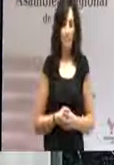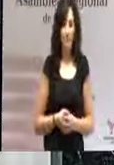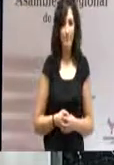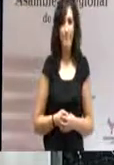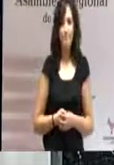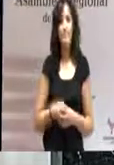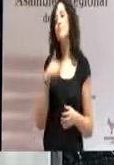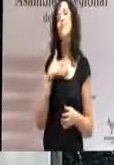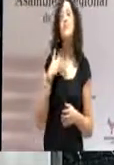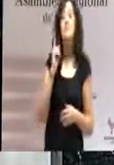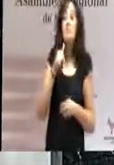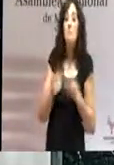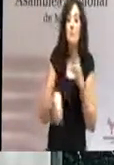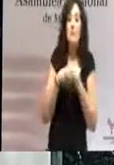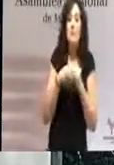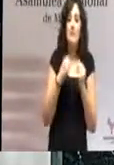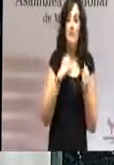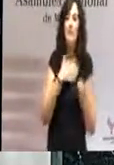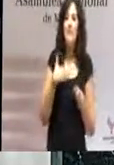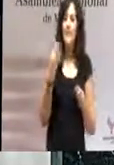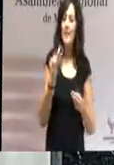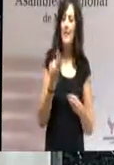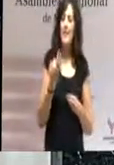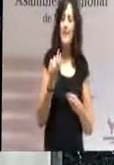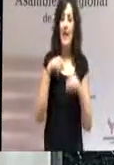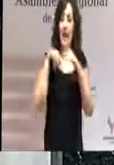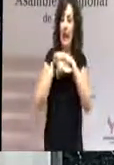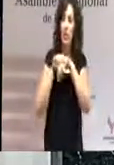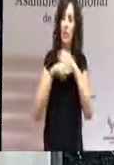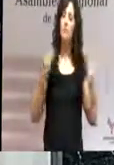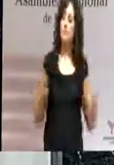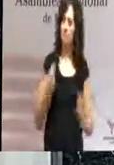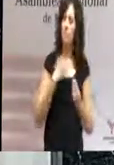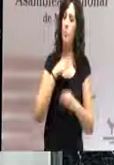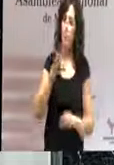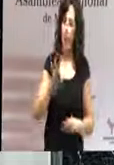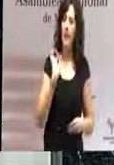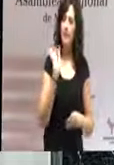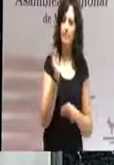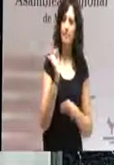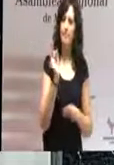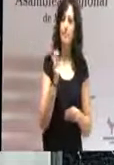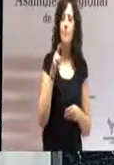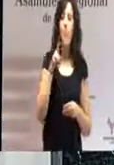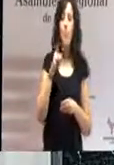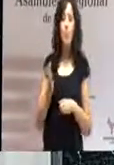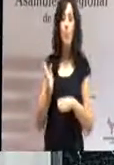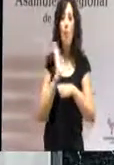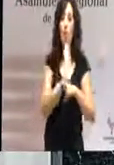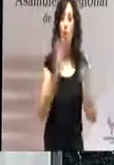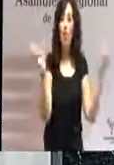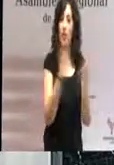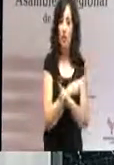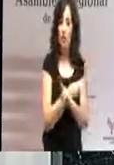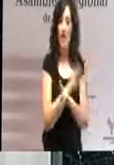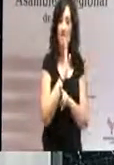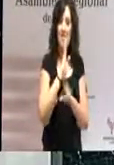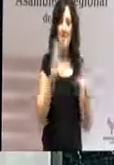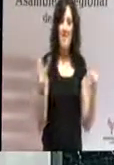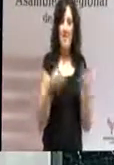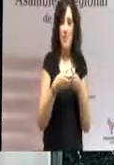decir que efectivamente la gestión es mejorable, pero hizo usted una moción de censura a todo su equipo directivo